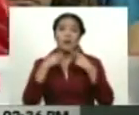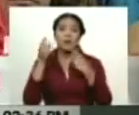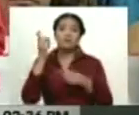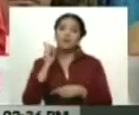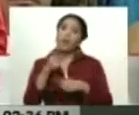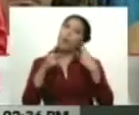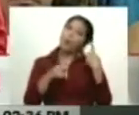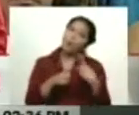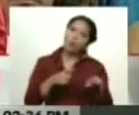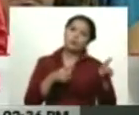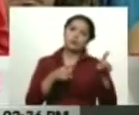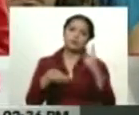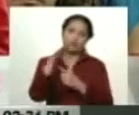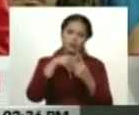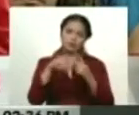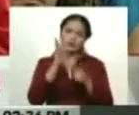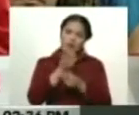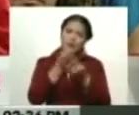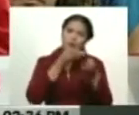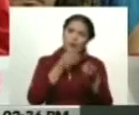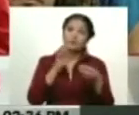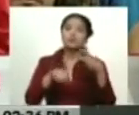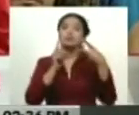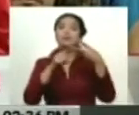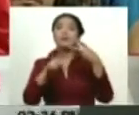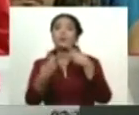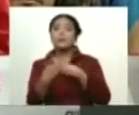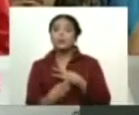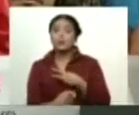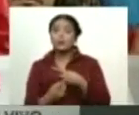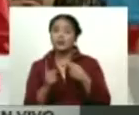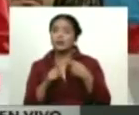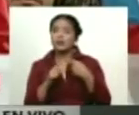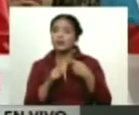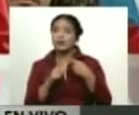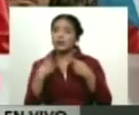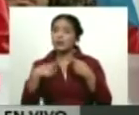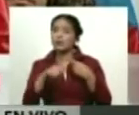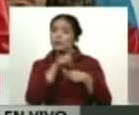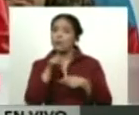corresponde a otros en otro momento. La segunda pregunta